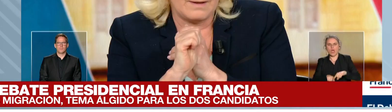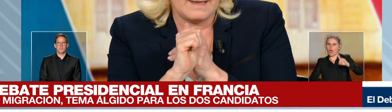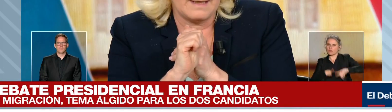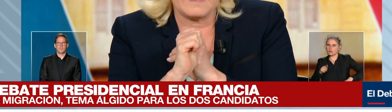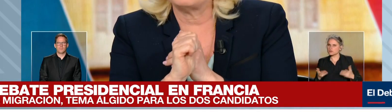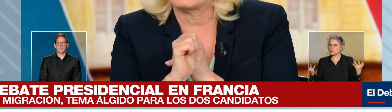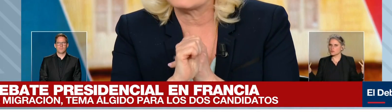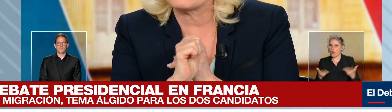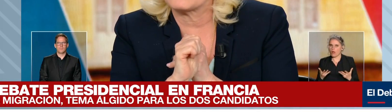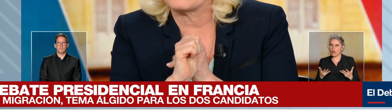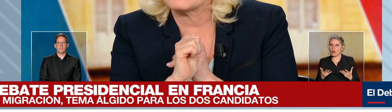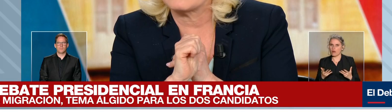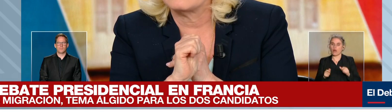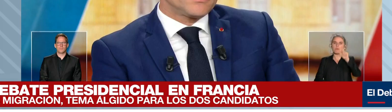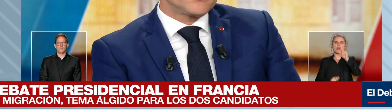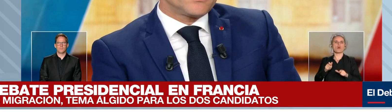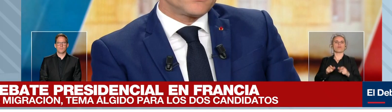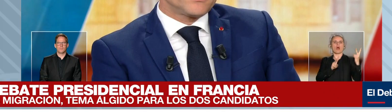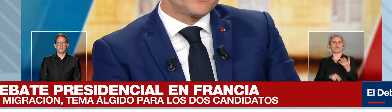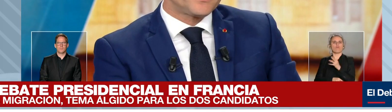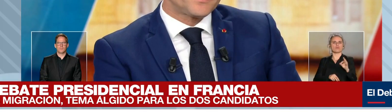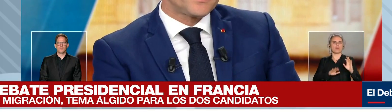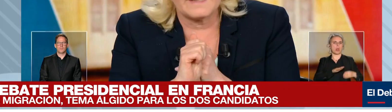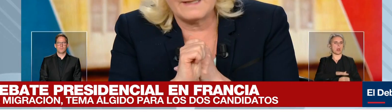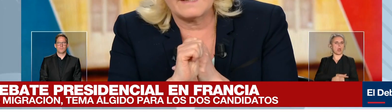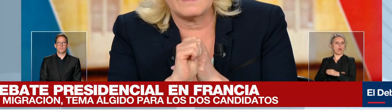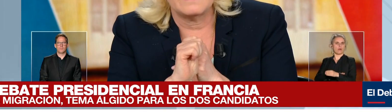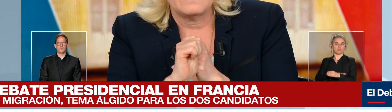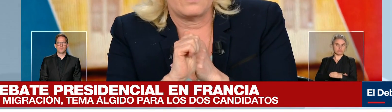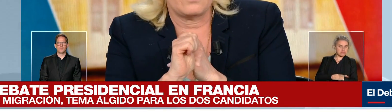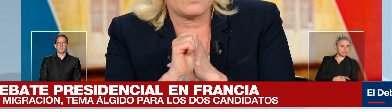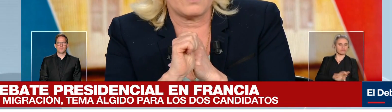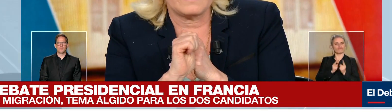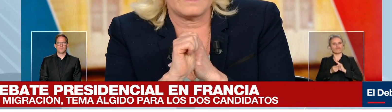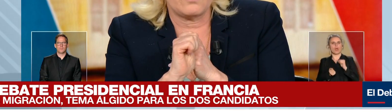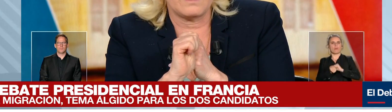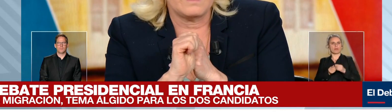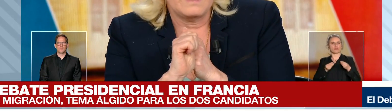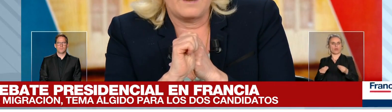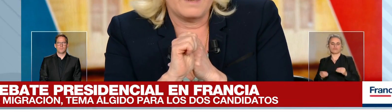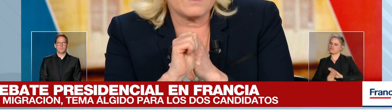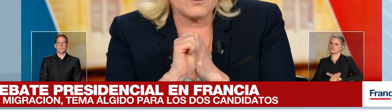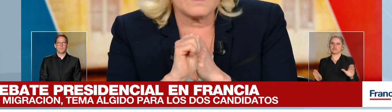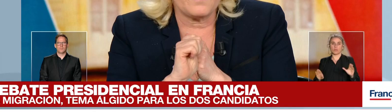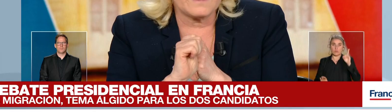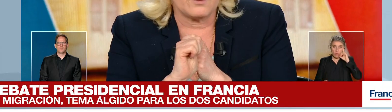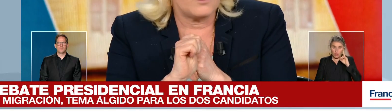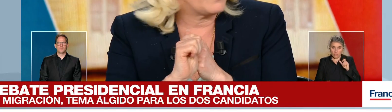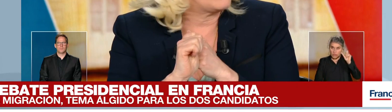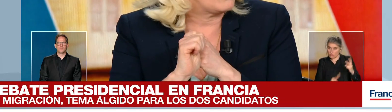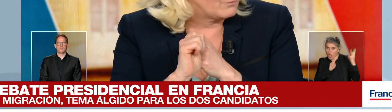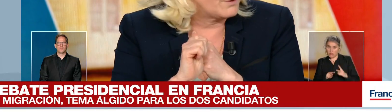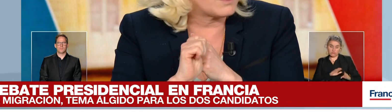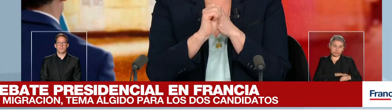se propondrá la prohibición de la regularización de los clandestinos, porque cuando se llega ilegalmente a un territorio,